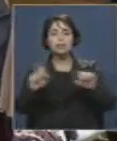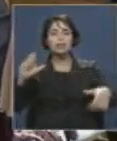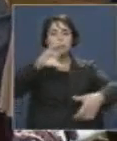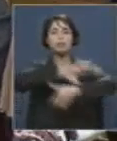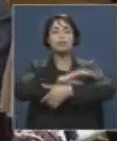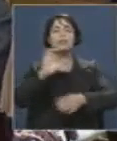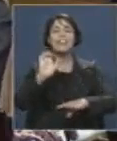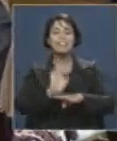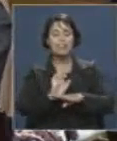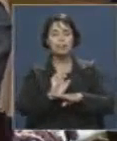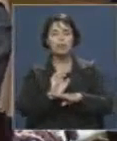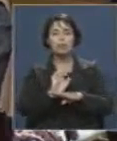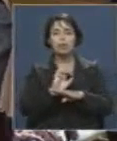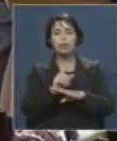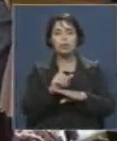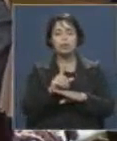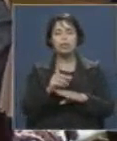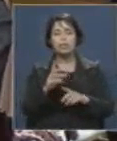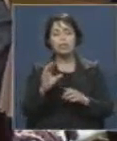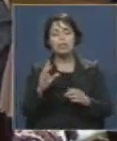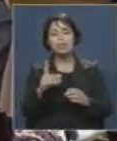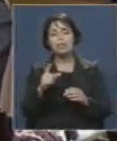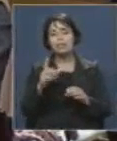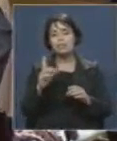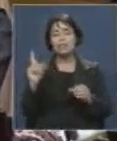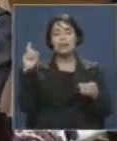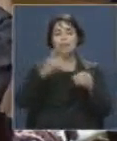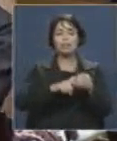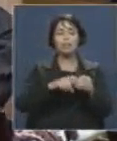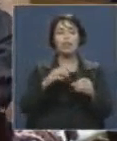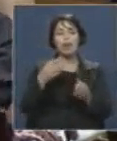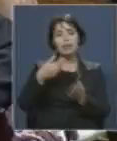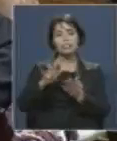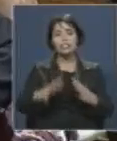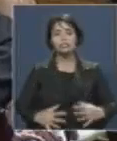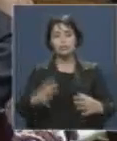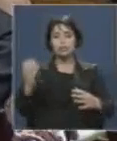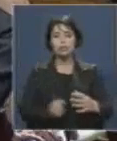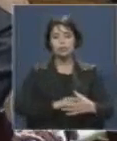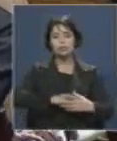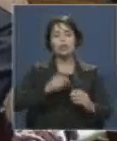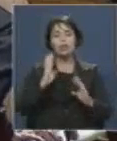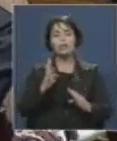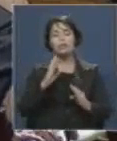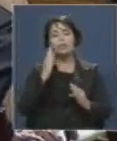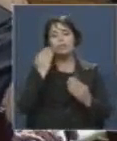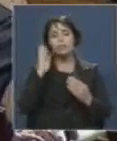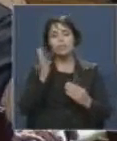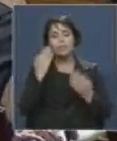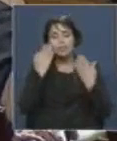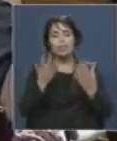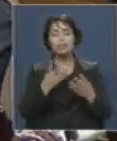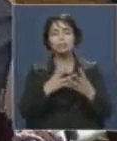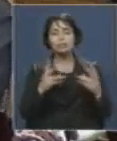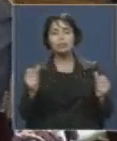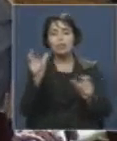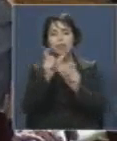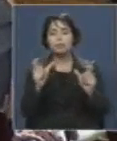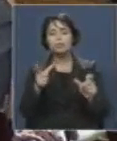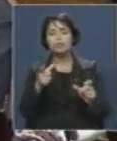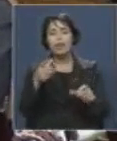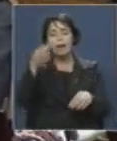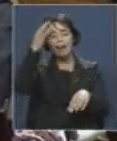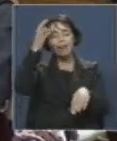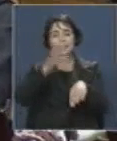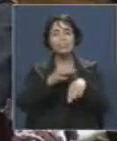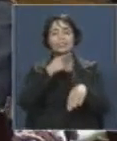Estado y que estén acogidos a la objeción de conciencia tendrían que dar una solución a las pacientes que requieran de esta